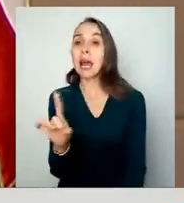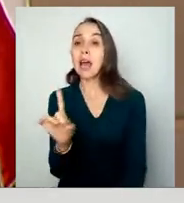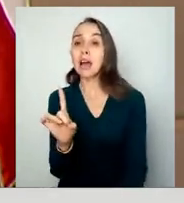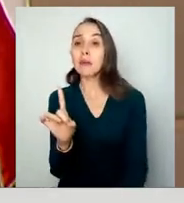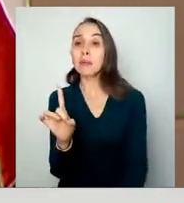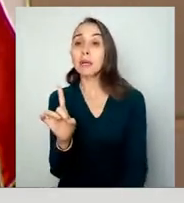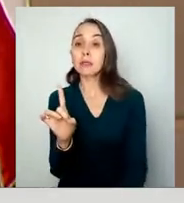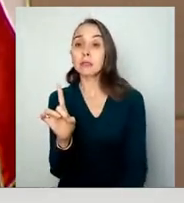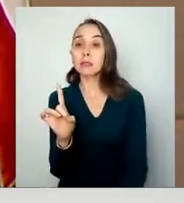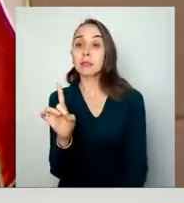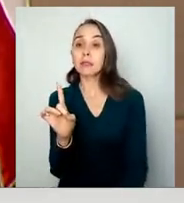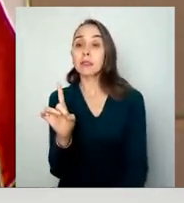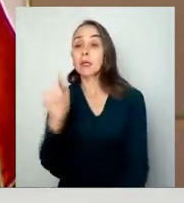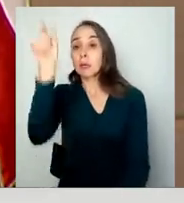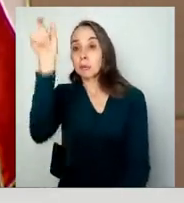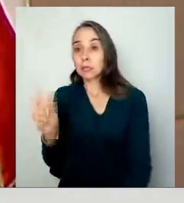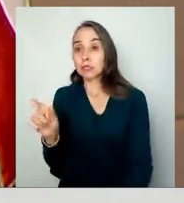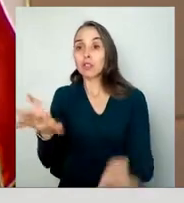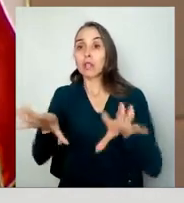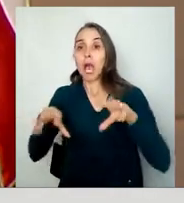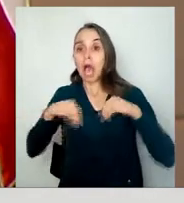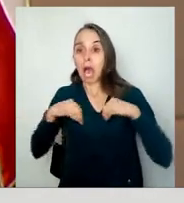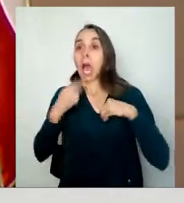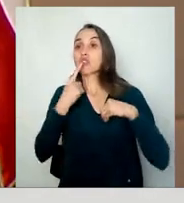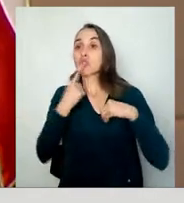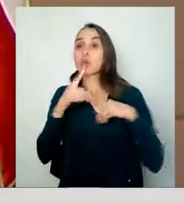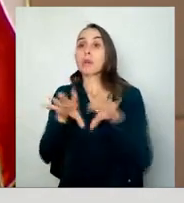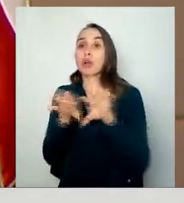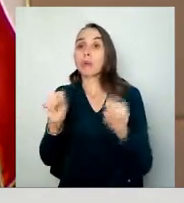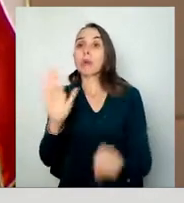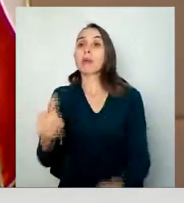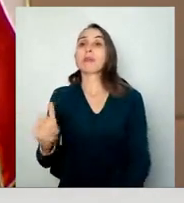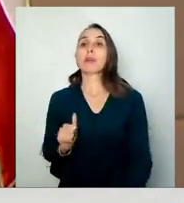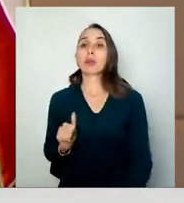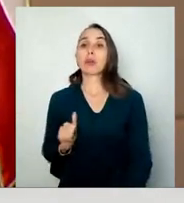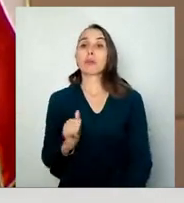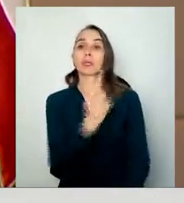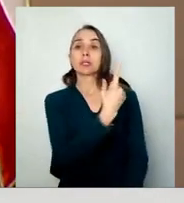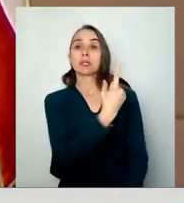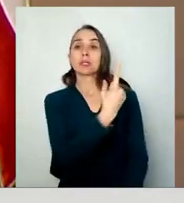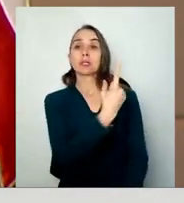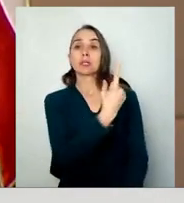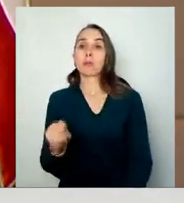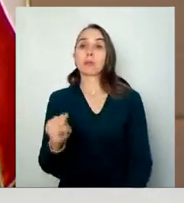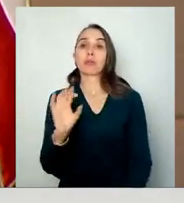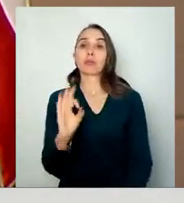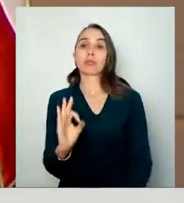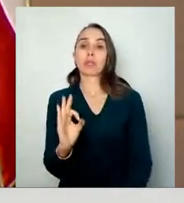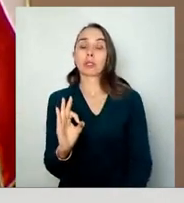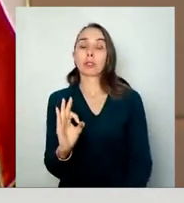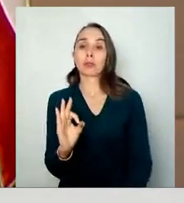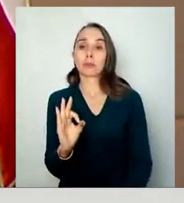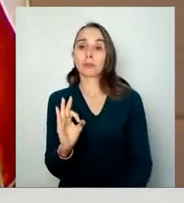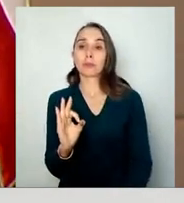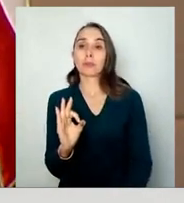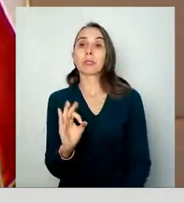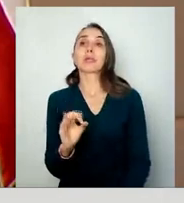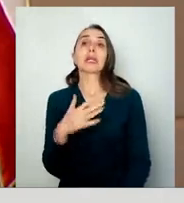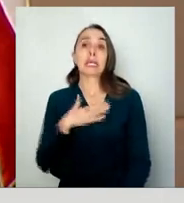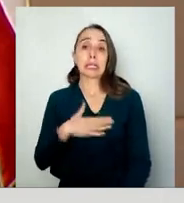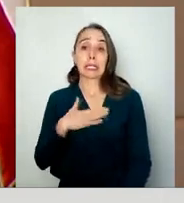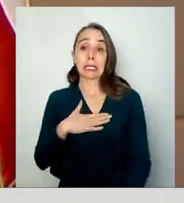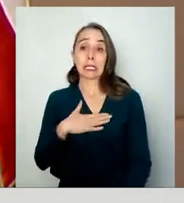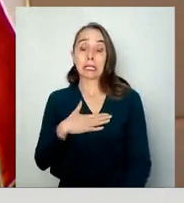aquel que ASUME un compromiso debe cumplir al 100% ahora si lo que queremos o buscamos Es